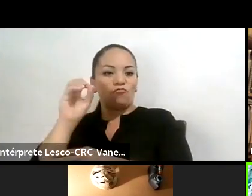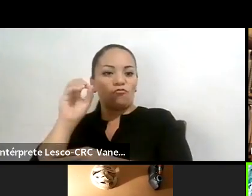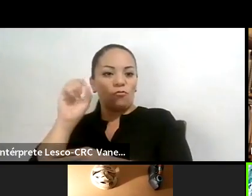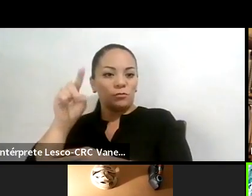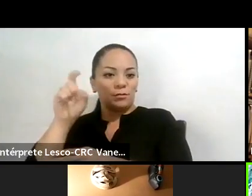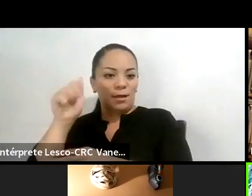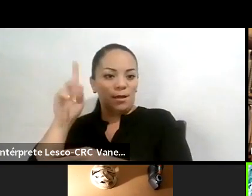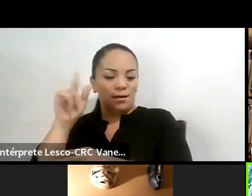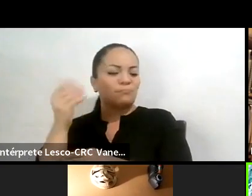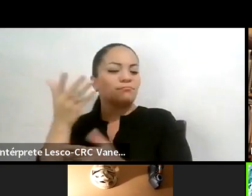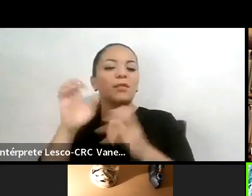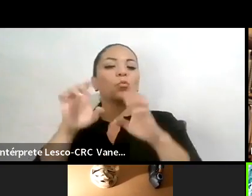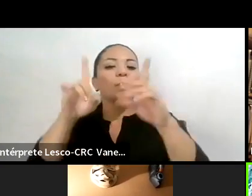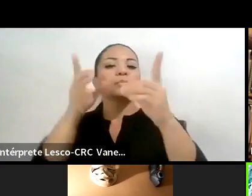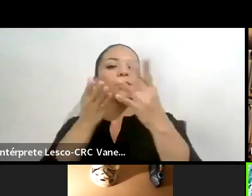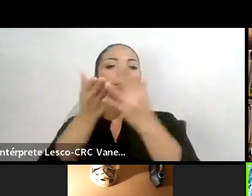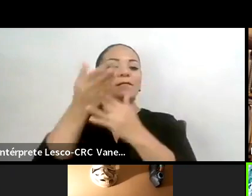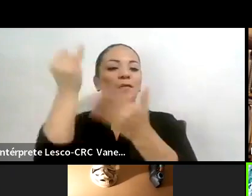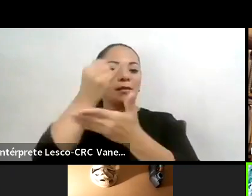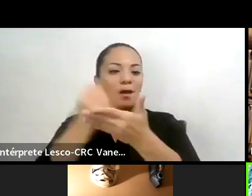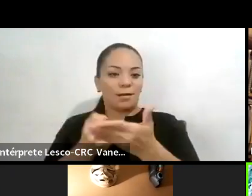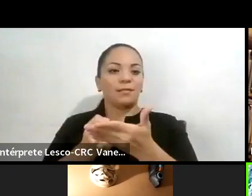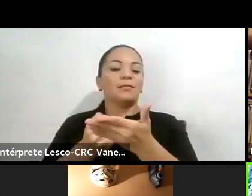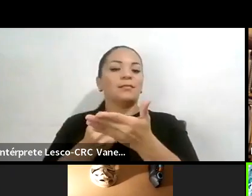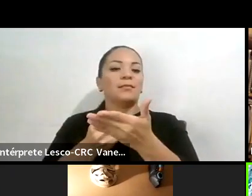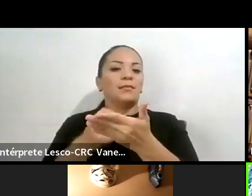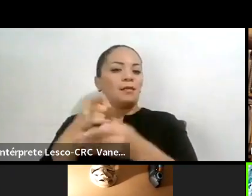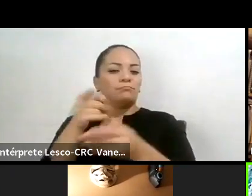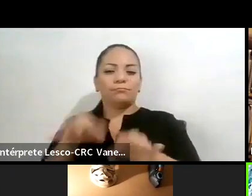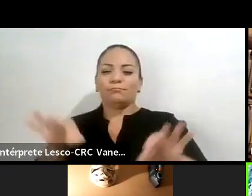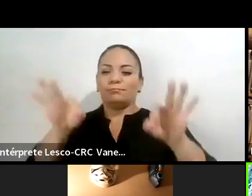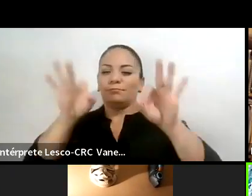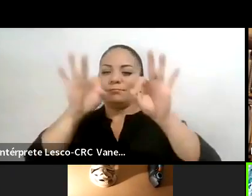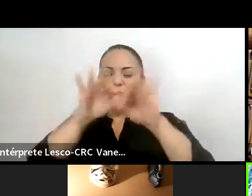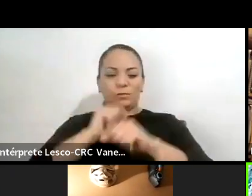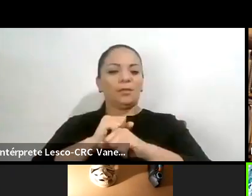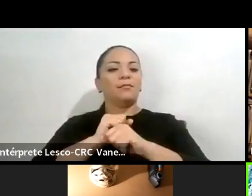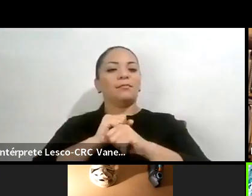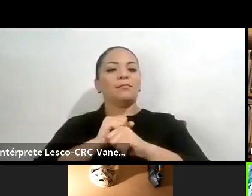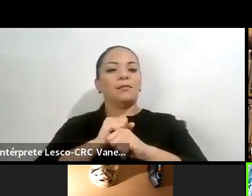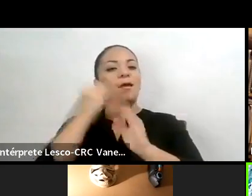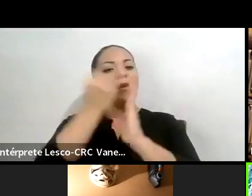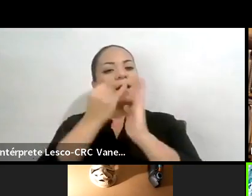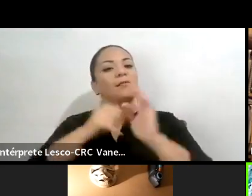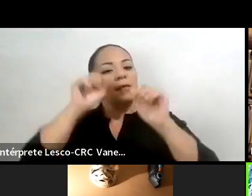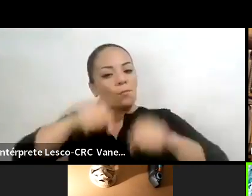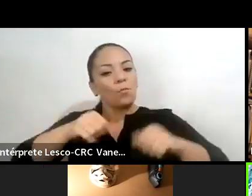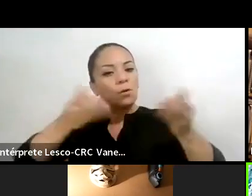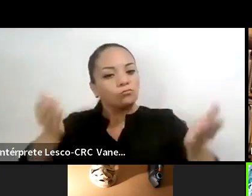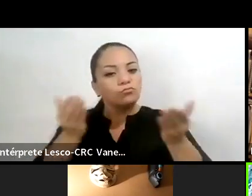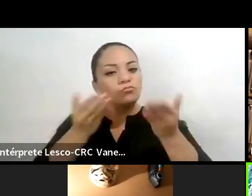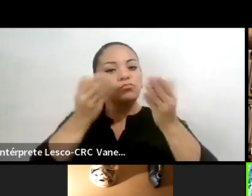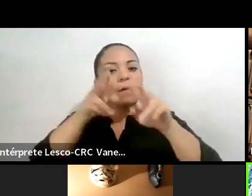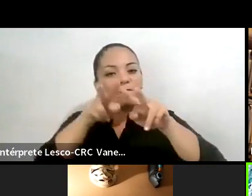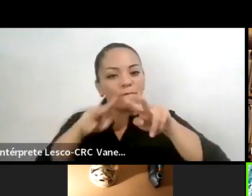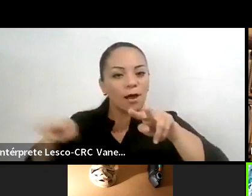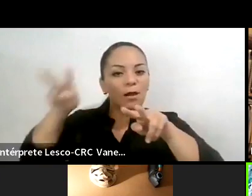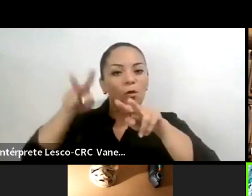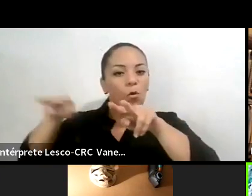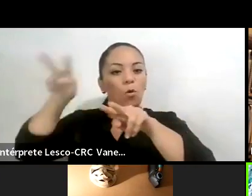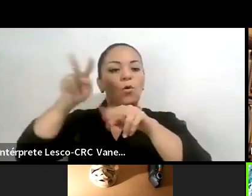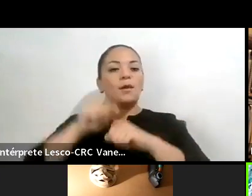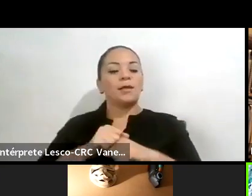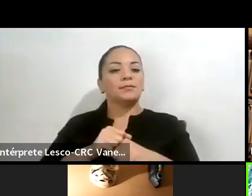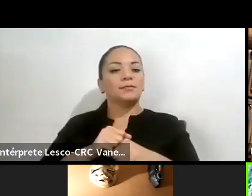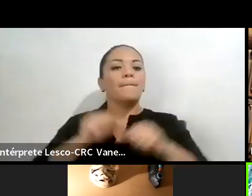través del arte, el vehículo que puede ser el arte para promocionar valores, para